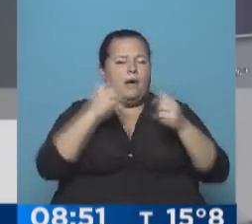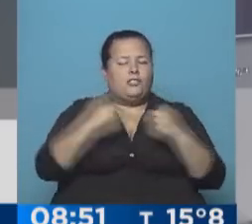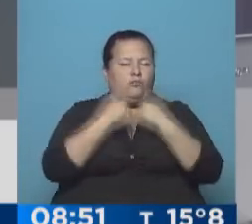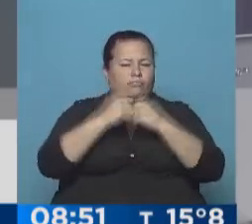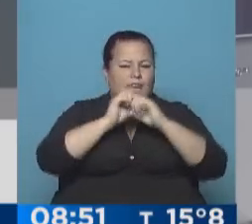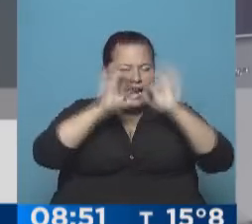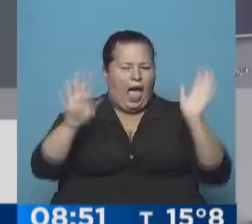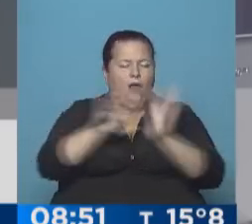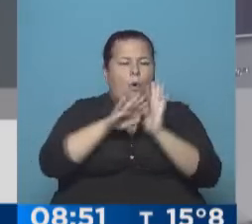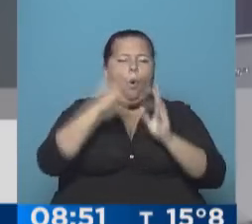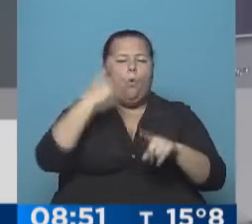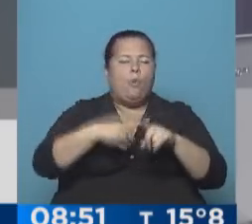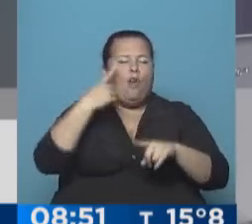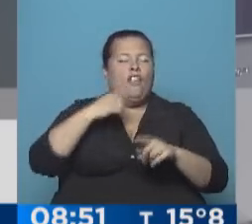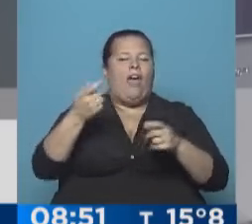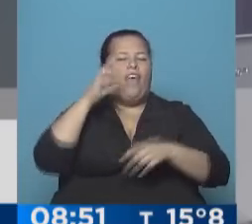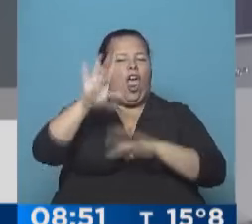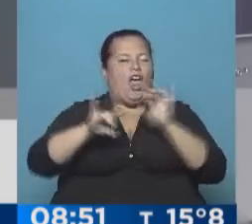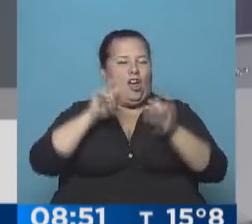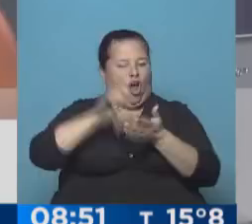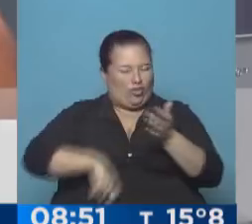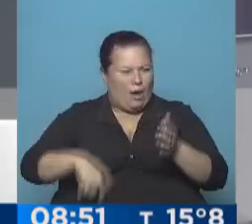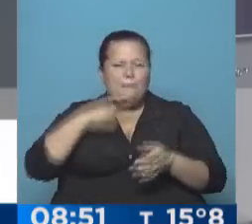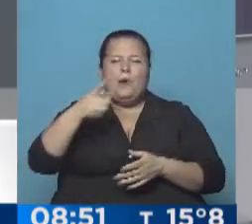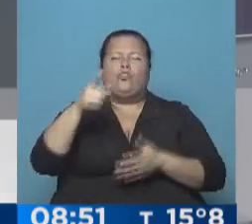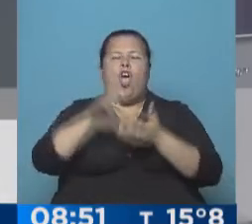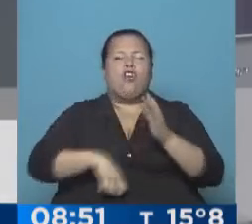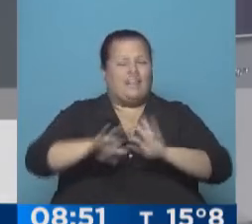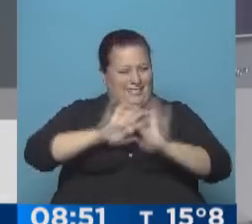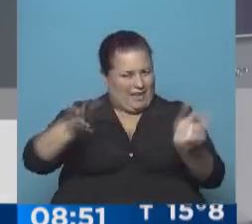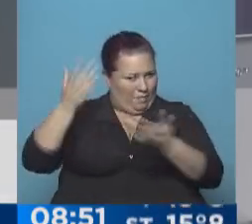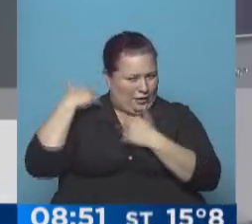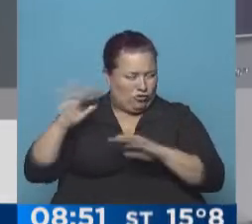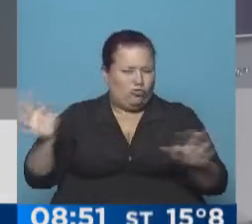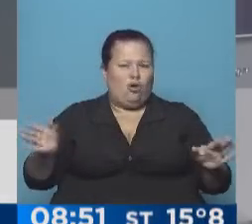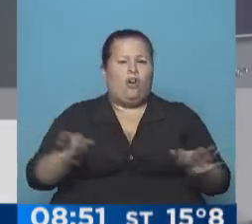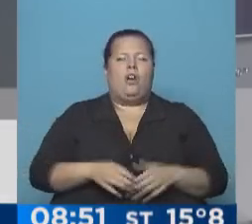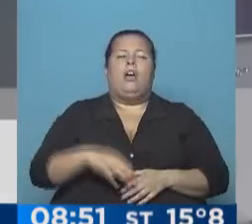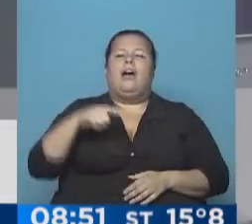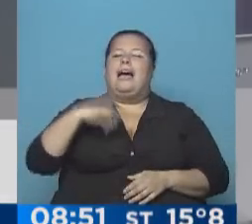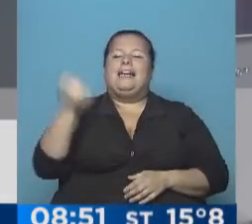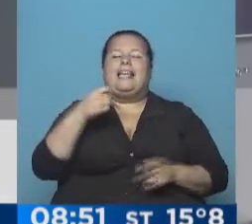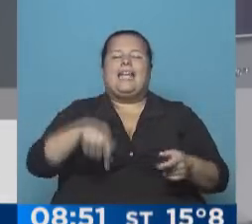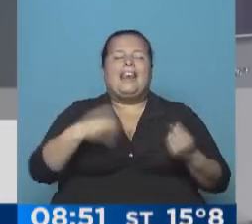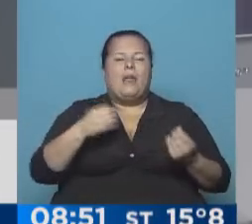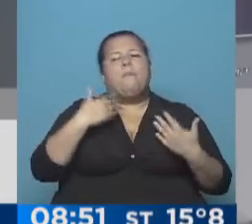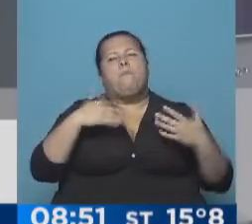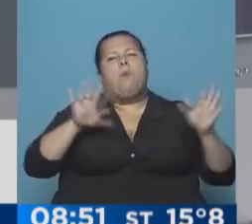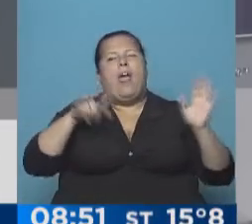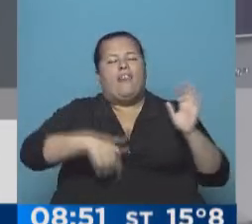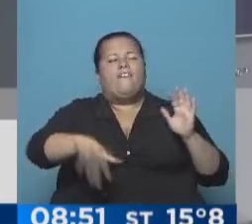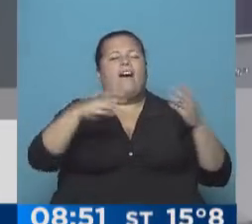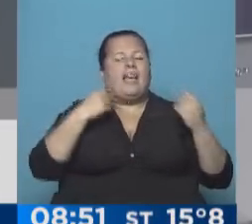detallado día por día de las contrataciones. Le pregunto, esas contrataciones ya pasaron. Lo que se busca, ¿qué se podría hacer en